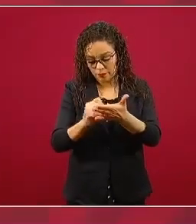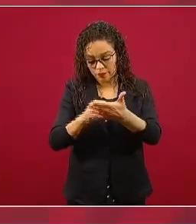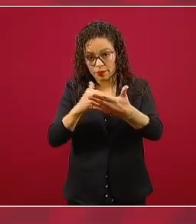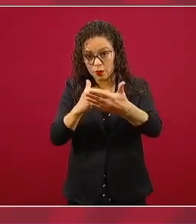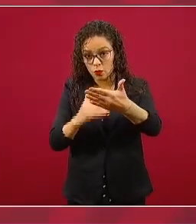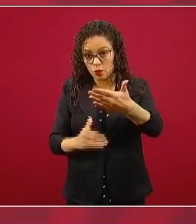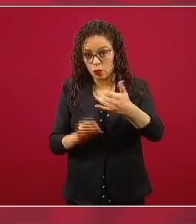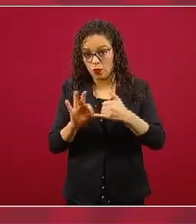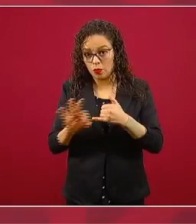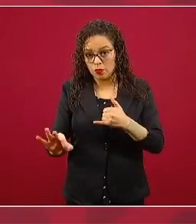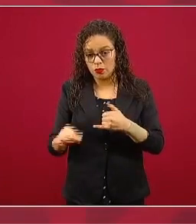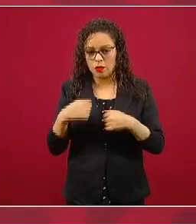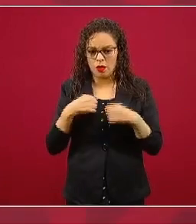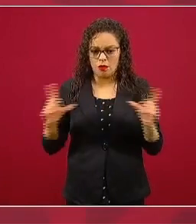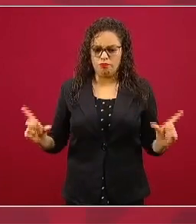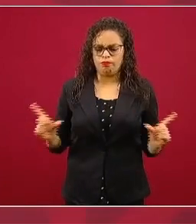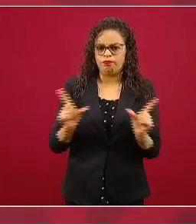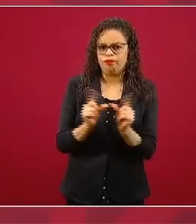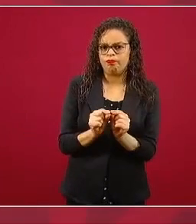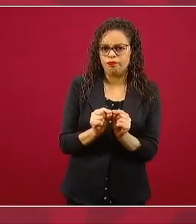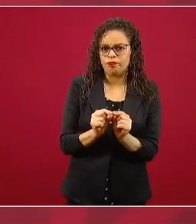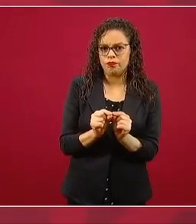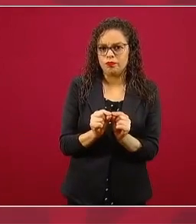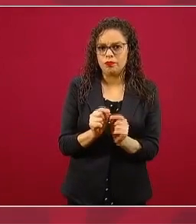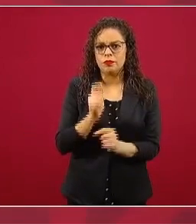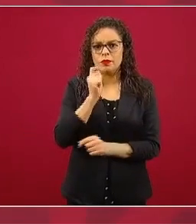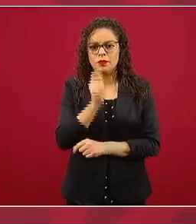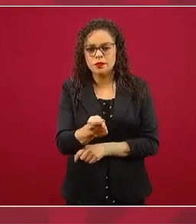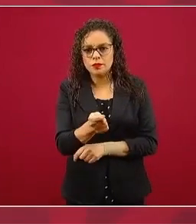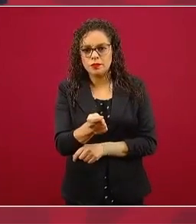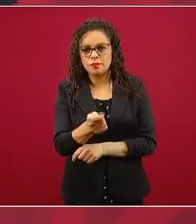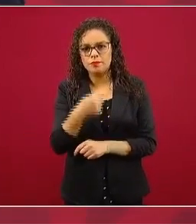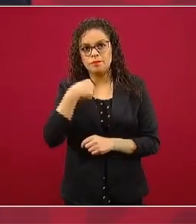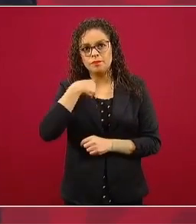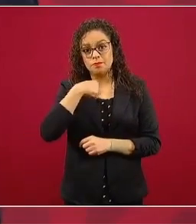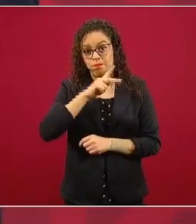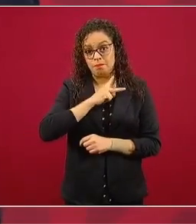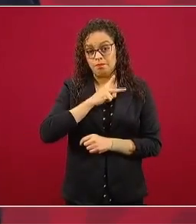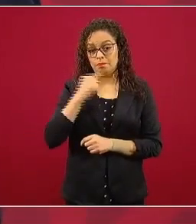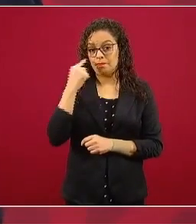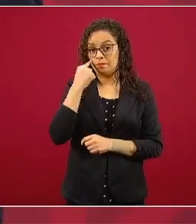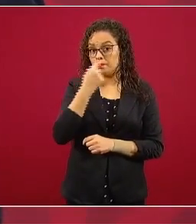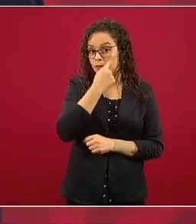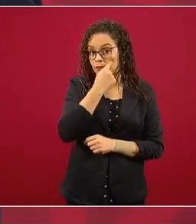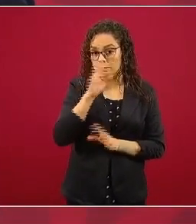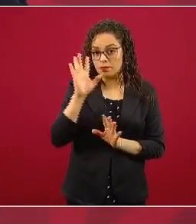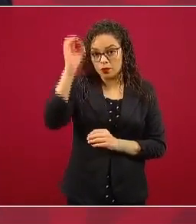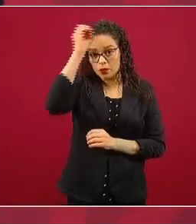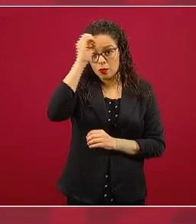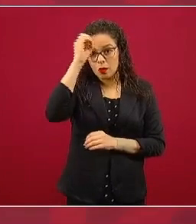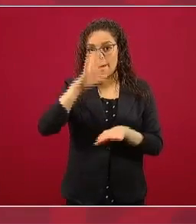hago una síntesis, un resumen de lo que considero más importante.